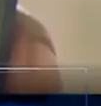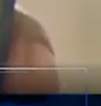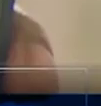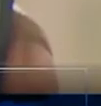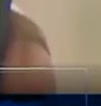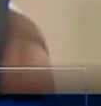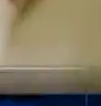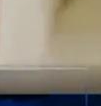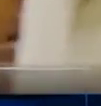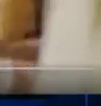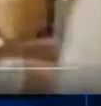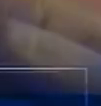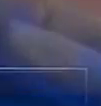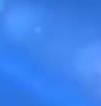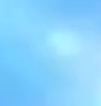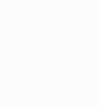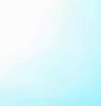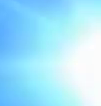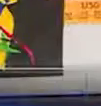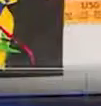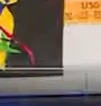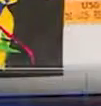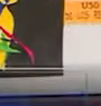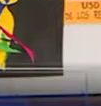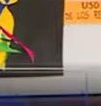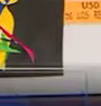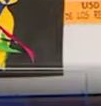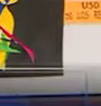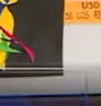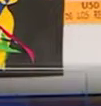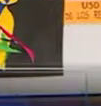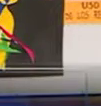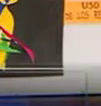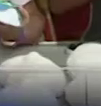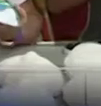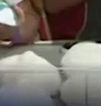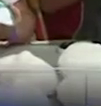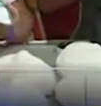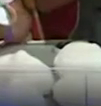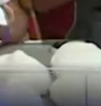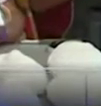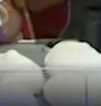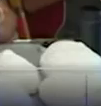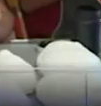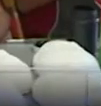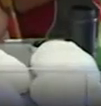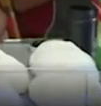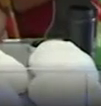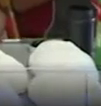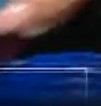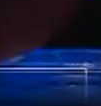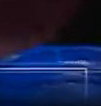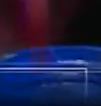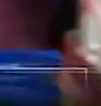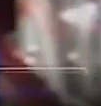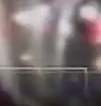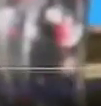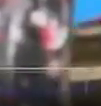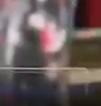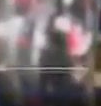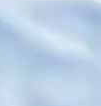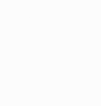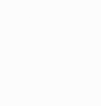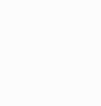electrónico superan las 141.000. Y en lo internacional, Colombia busca incrementar la cátedra de paz en